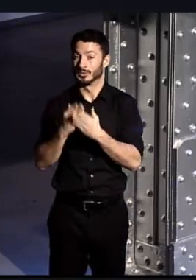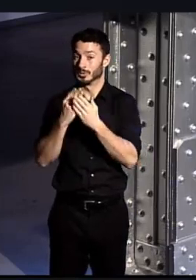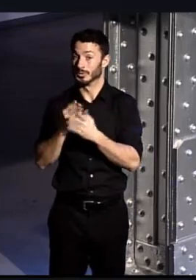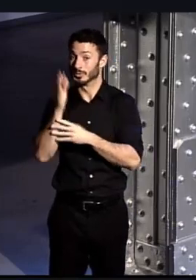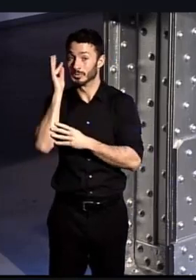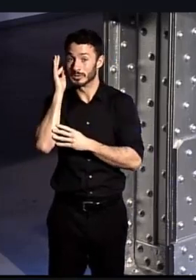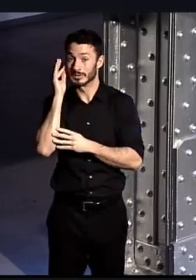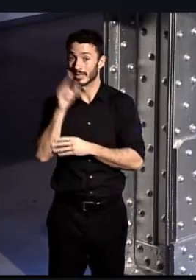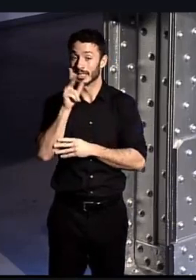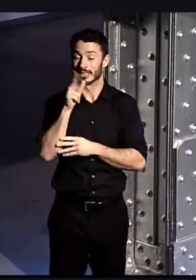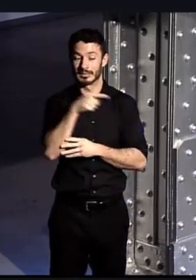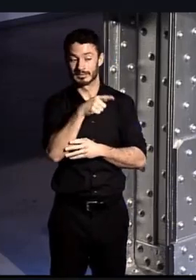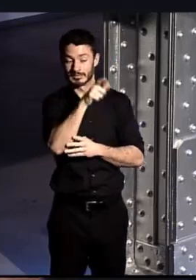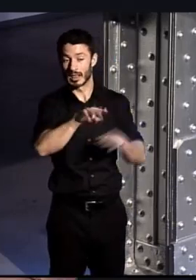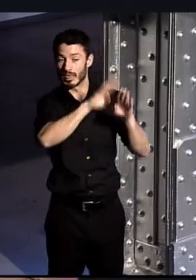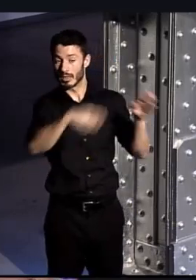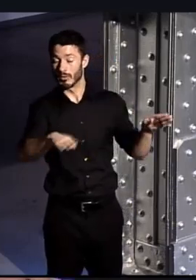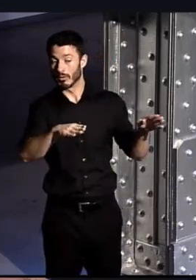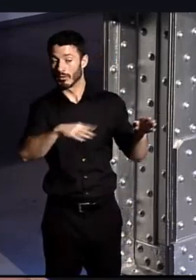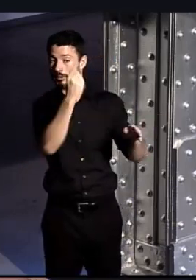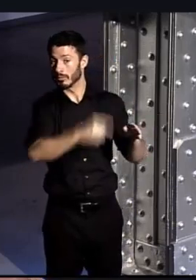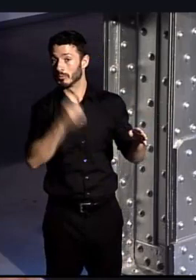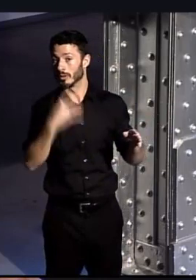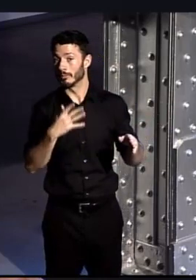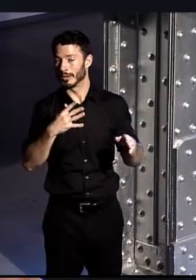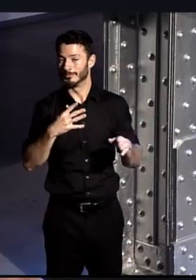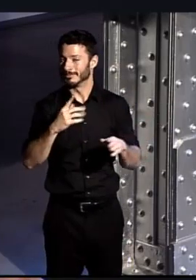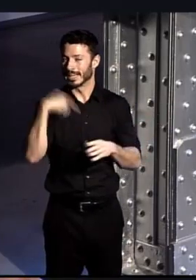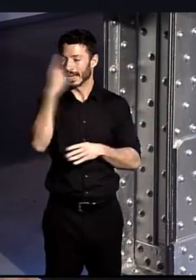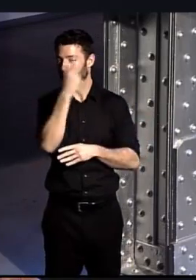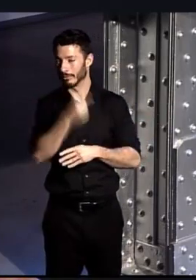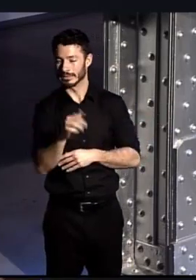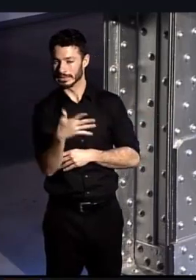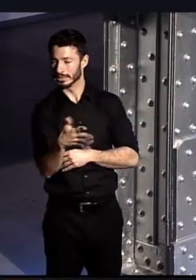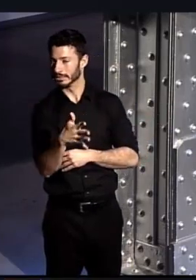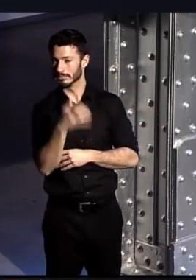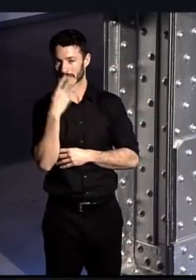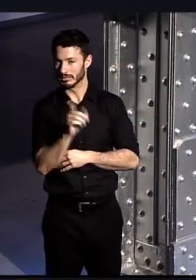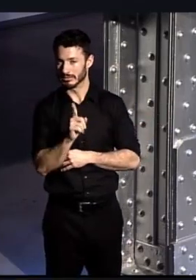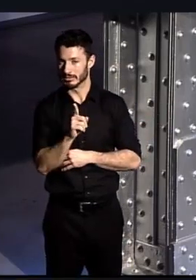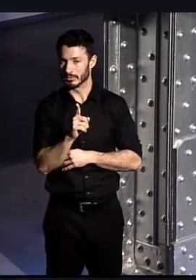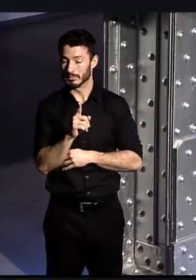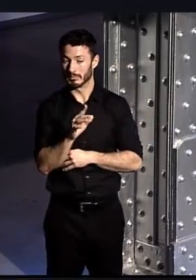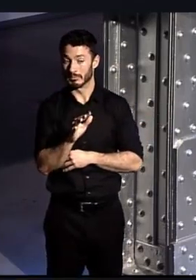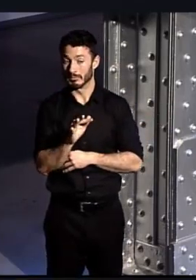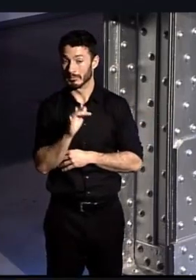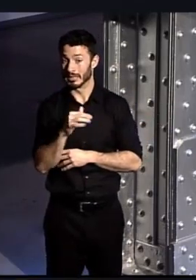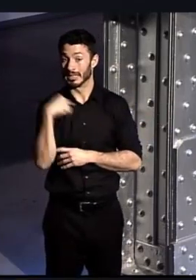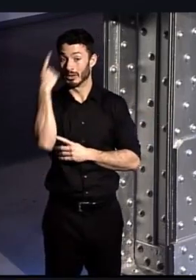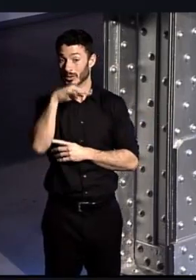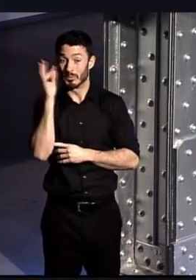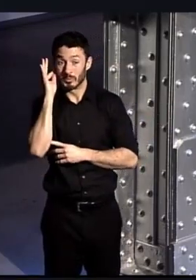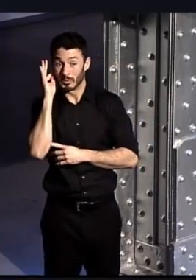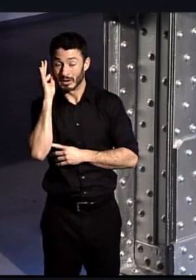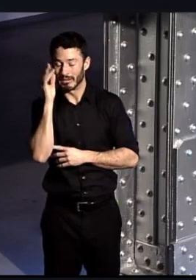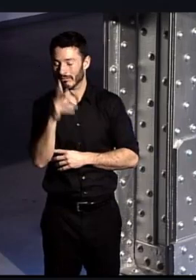no dibuja muy bien los paisajes, pero no se le dan bien los rostros humanos. Pero especialmente los de las mujeres es